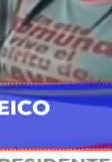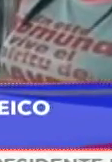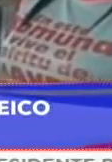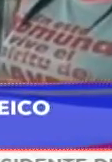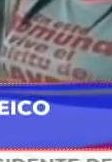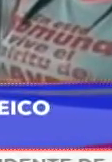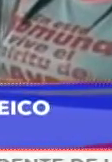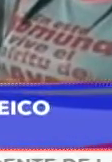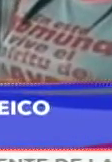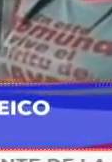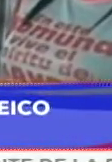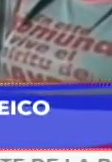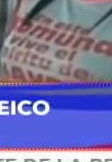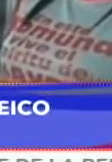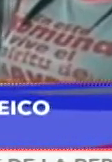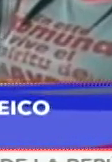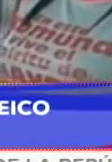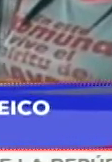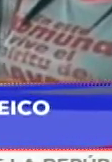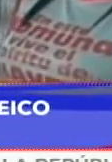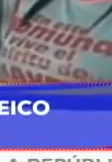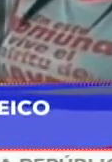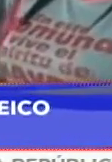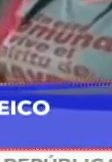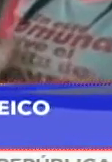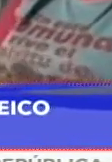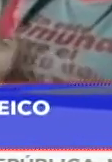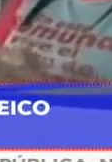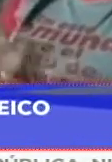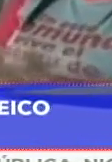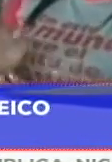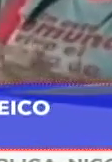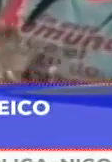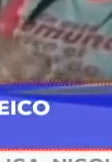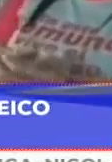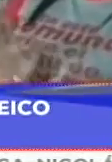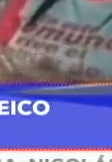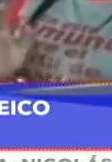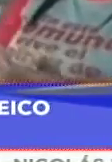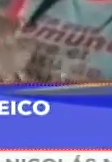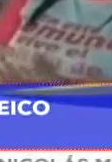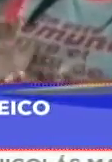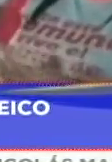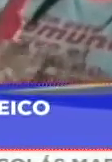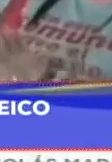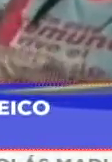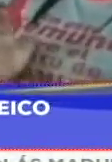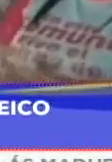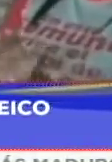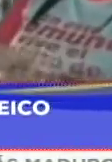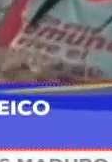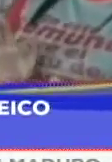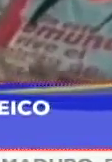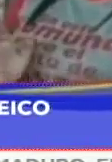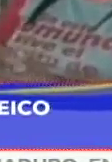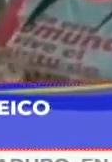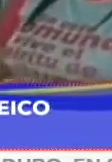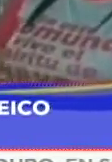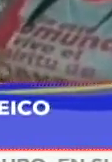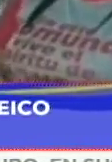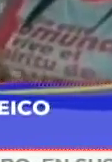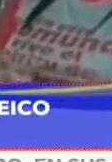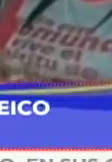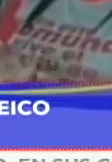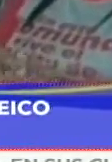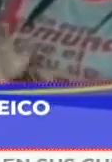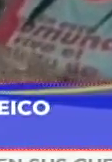presidente, estamos negados arrodillarnos ante el imperio norteamericano, y aquí vamos a vencer el bloqueo criminal. Así es, mi